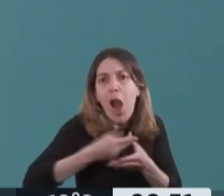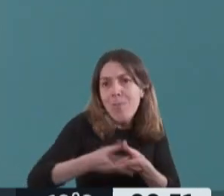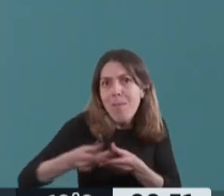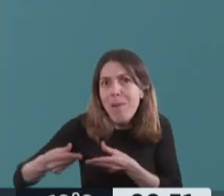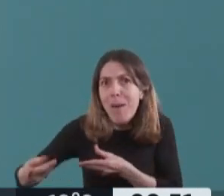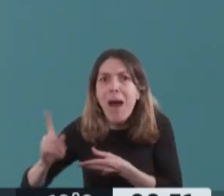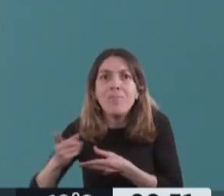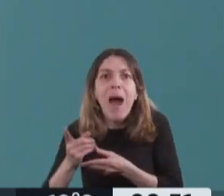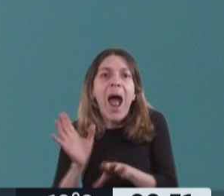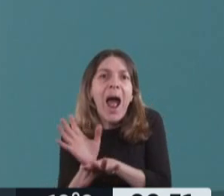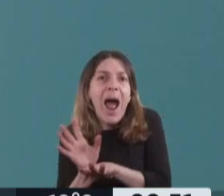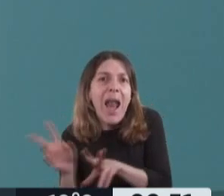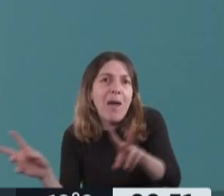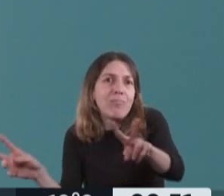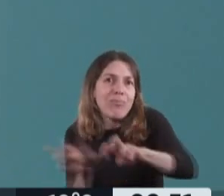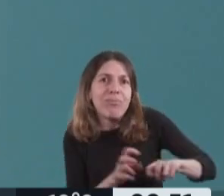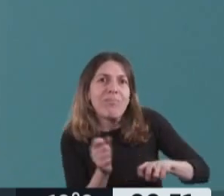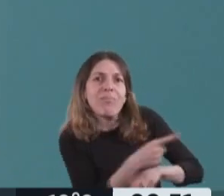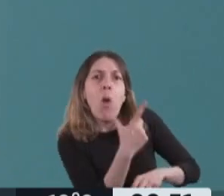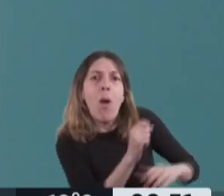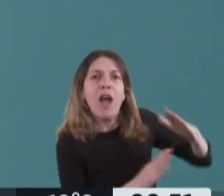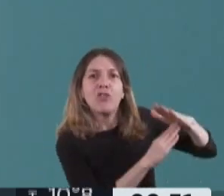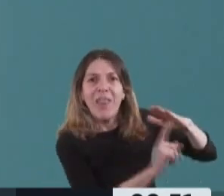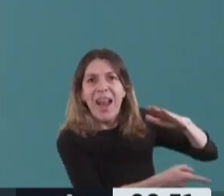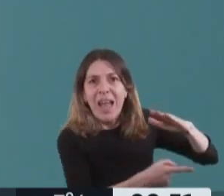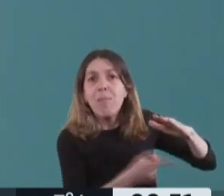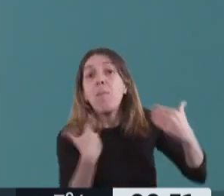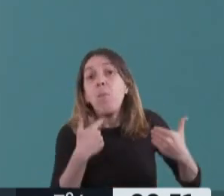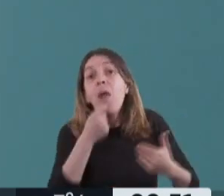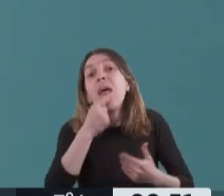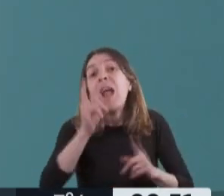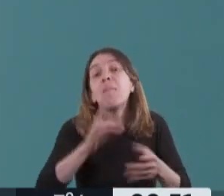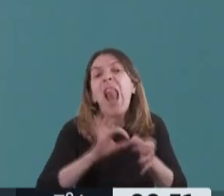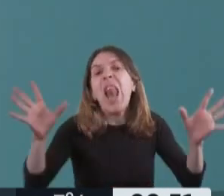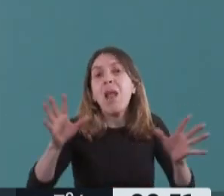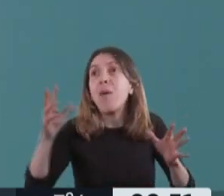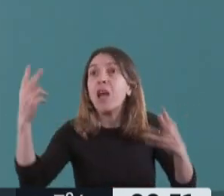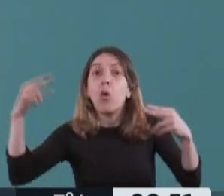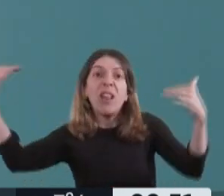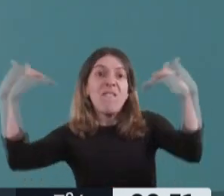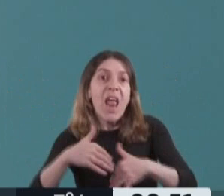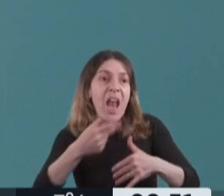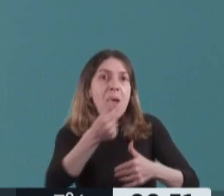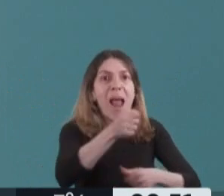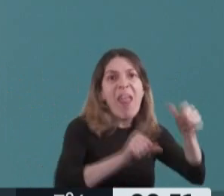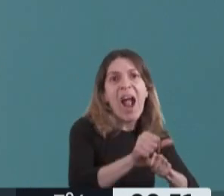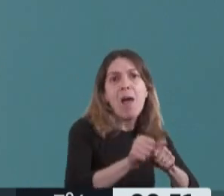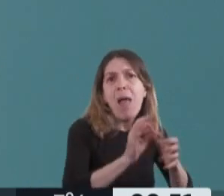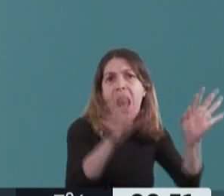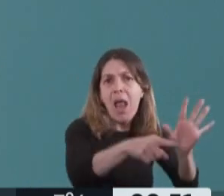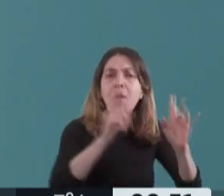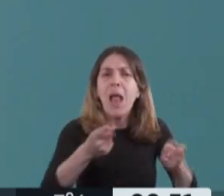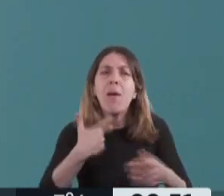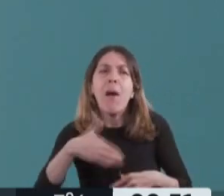mercado central para que ingresen al mercado formal de cambios para que los turistas lo puedan cambiar el mercado único y libre de cambios seguramente los próximos días va haber novedades en ese